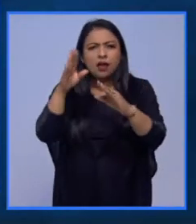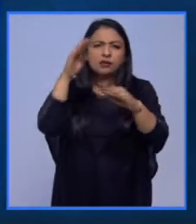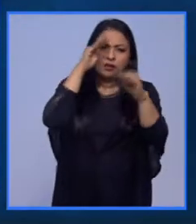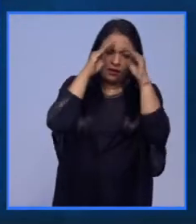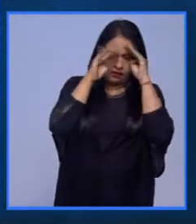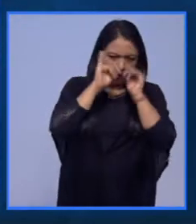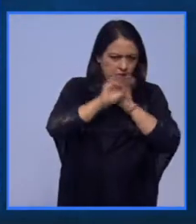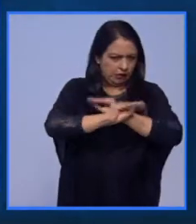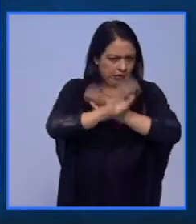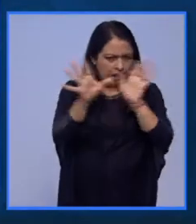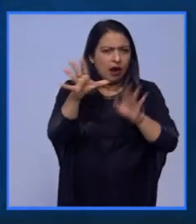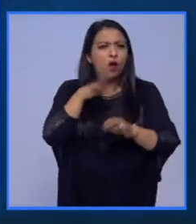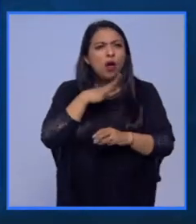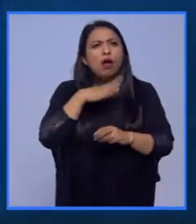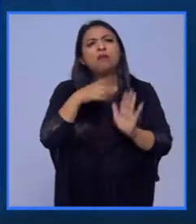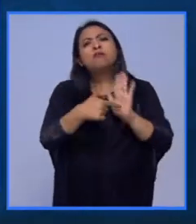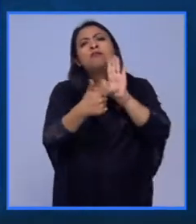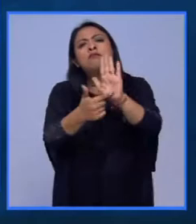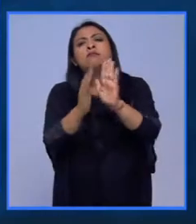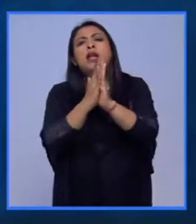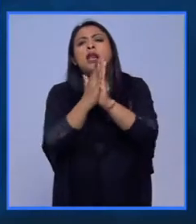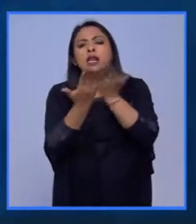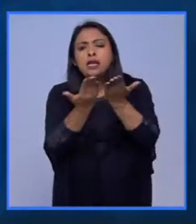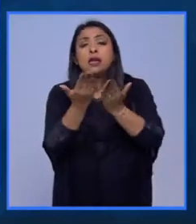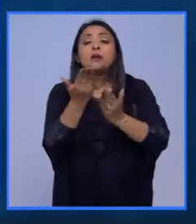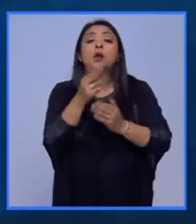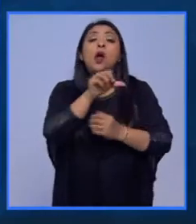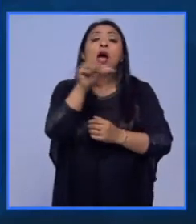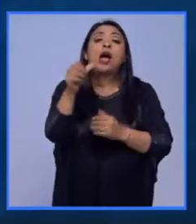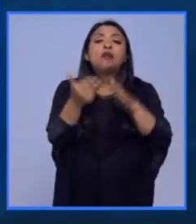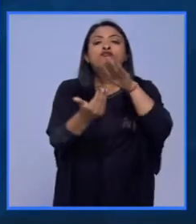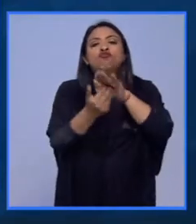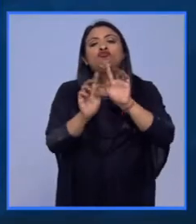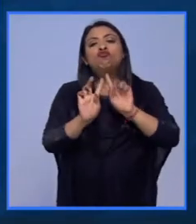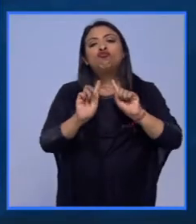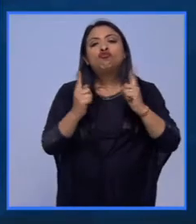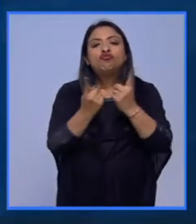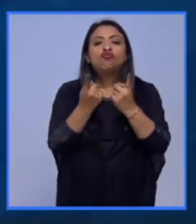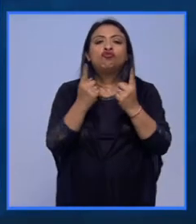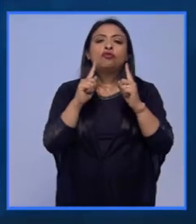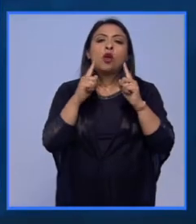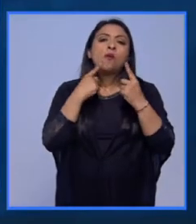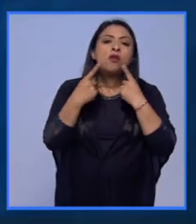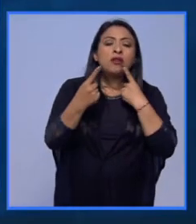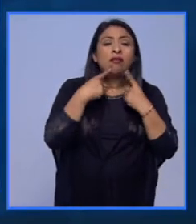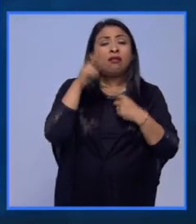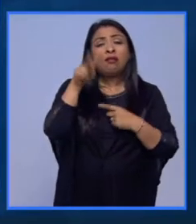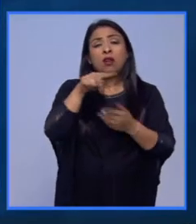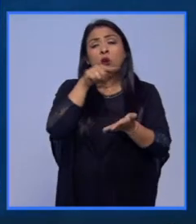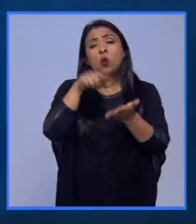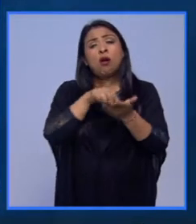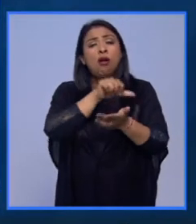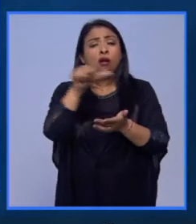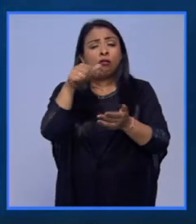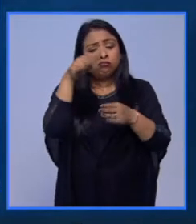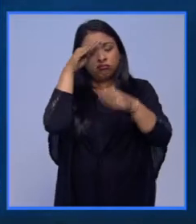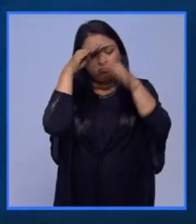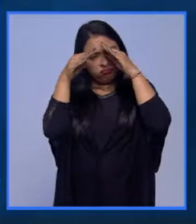reflexión, desde presentaciones de libro hasta mesas redondas, porque es un gran lugar para